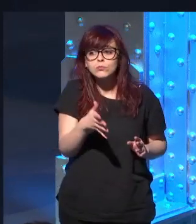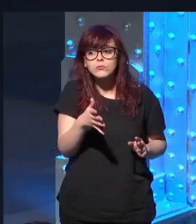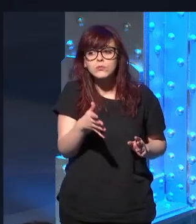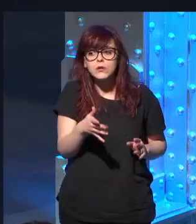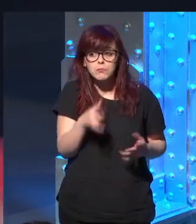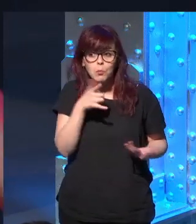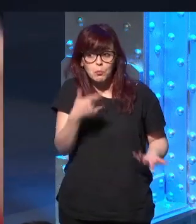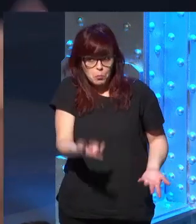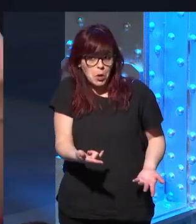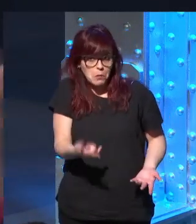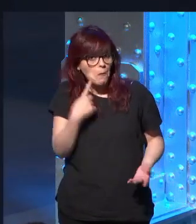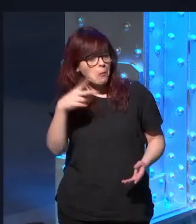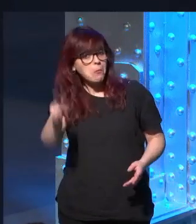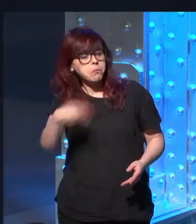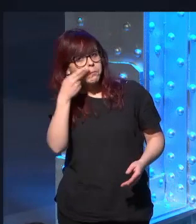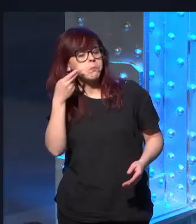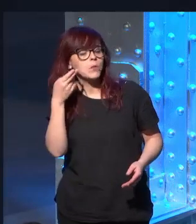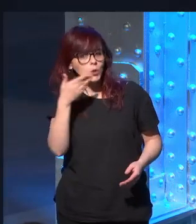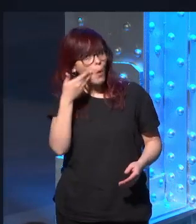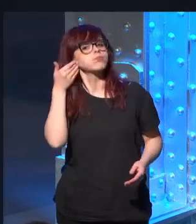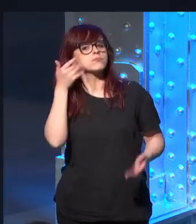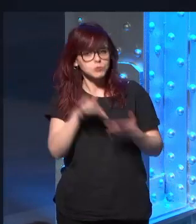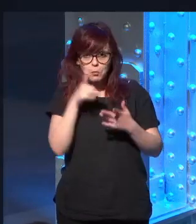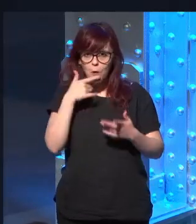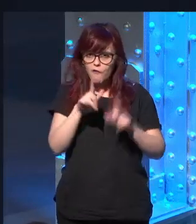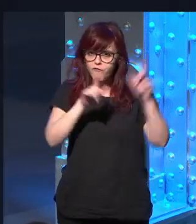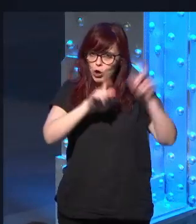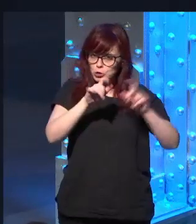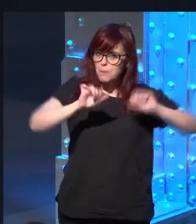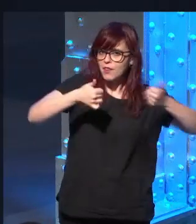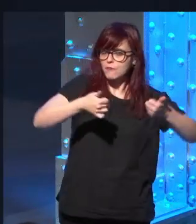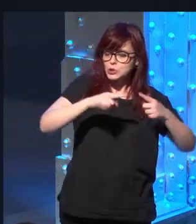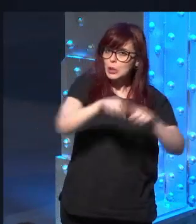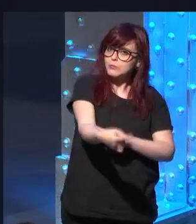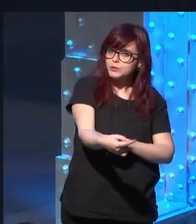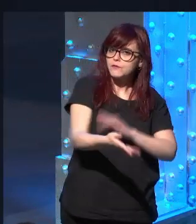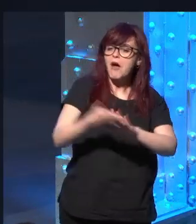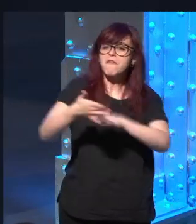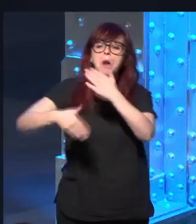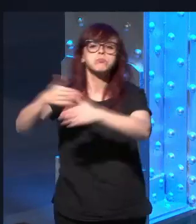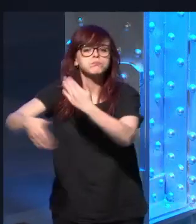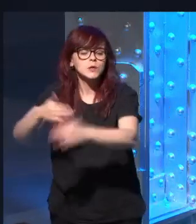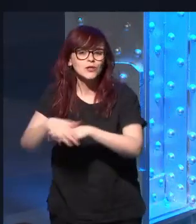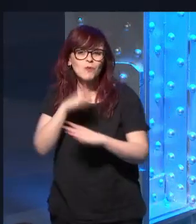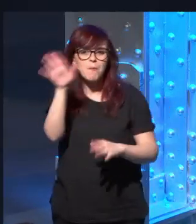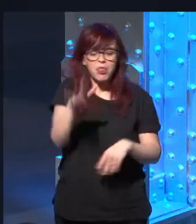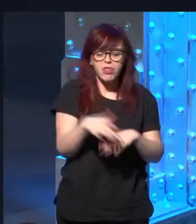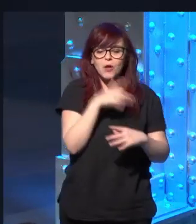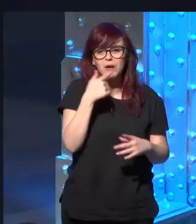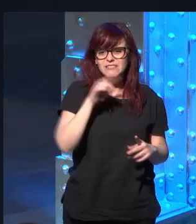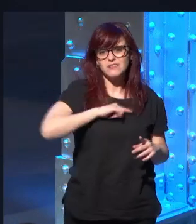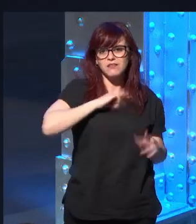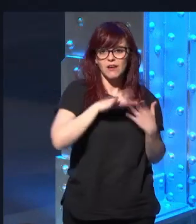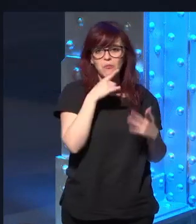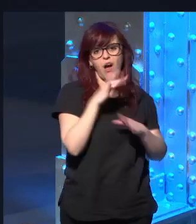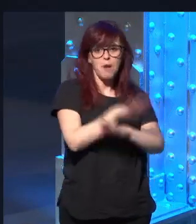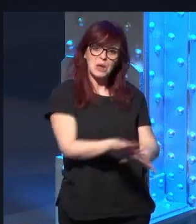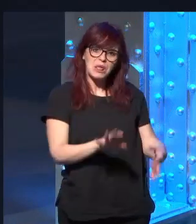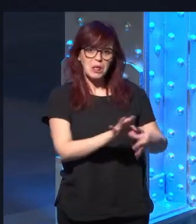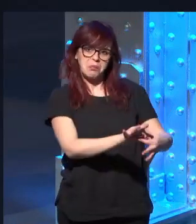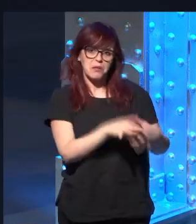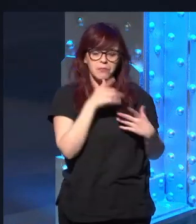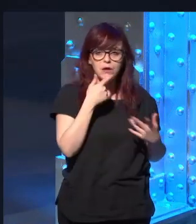¿qué demonios? Claro, empecemos por esas fotos y relajémonos y no impostemos a lo mejor esa imagen de la escritora interesante